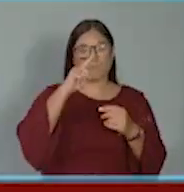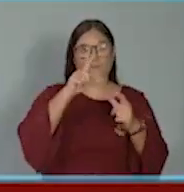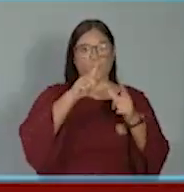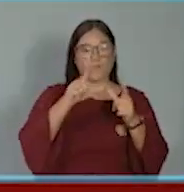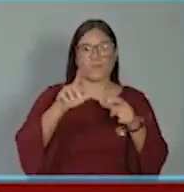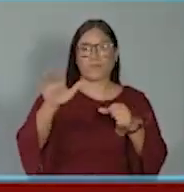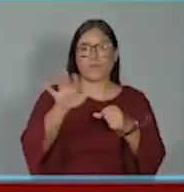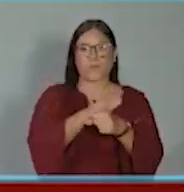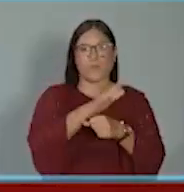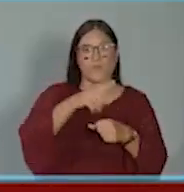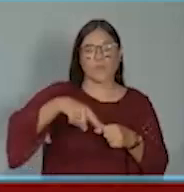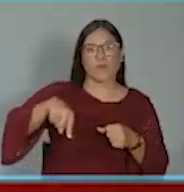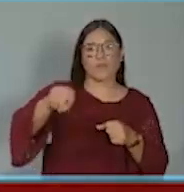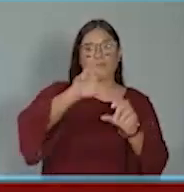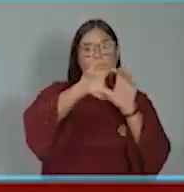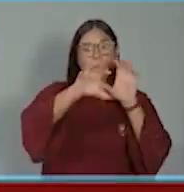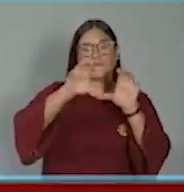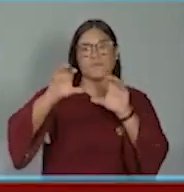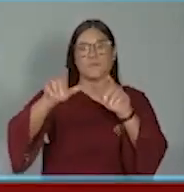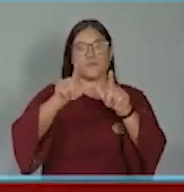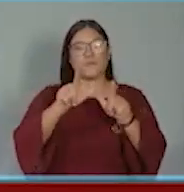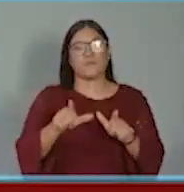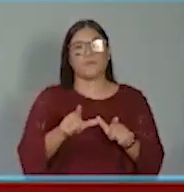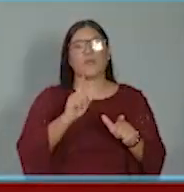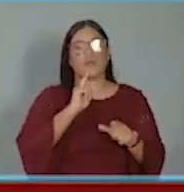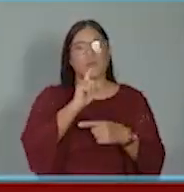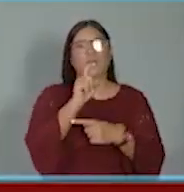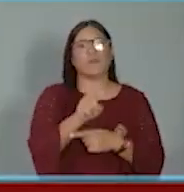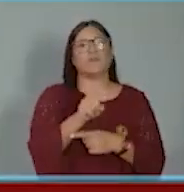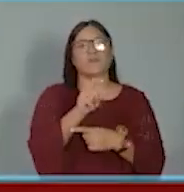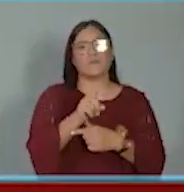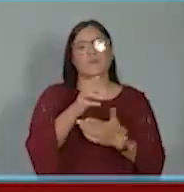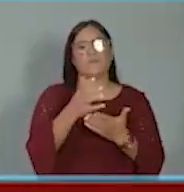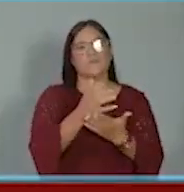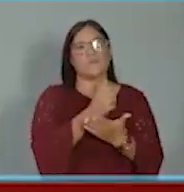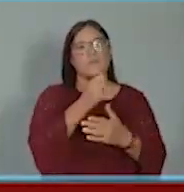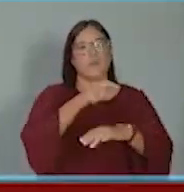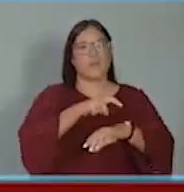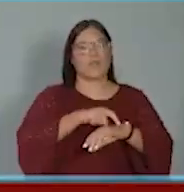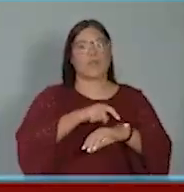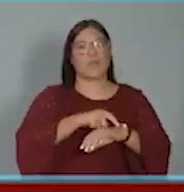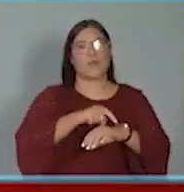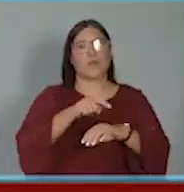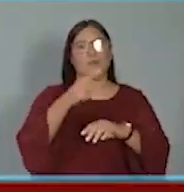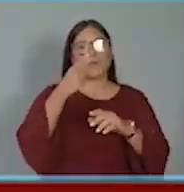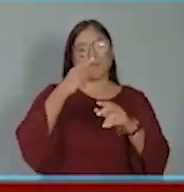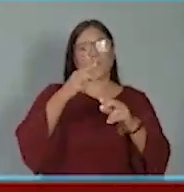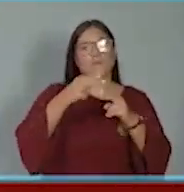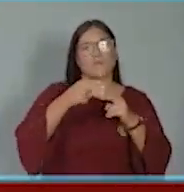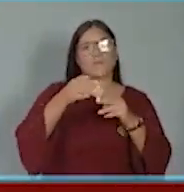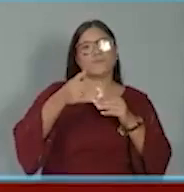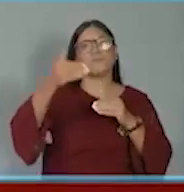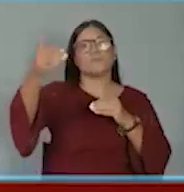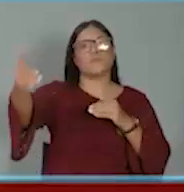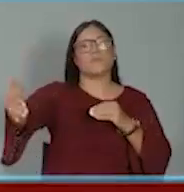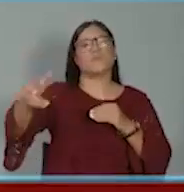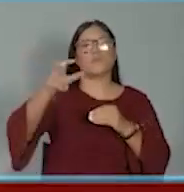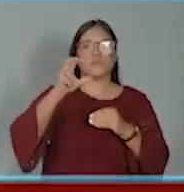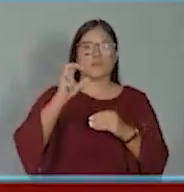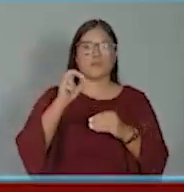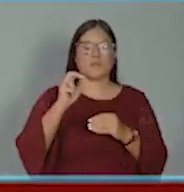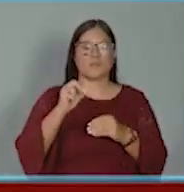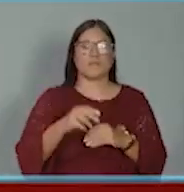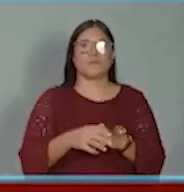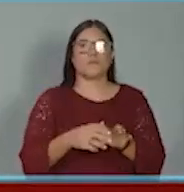de los segmentos cenales era necesario entonces tomar el tiempo necesario y nosotros extendimos hasta el 30 entonces